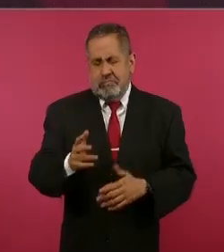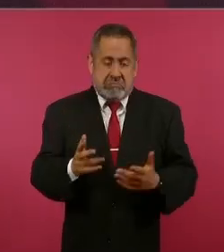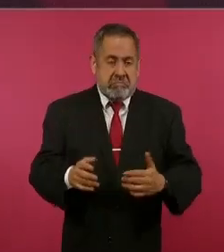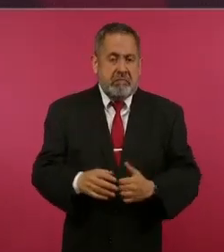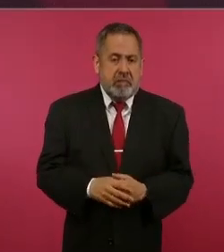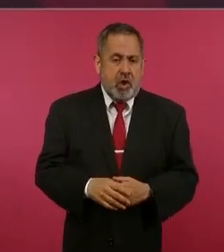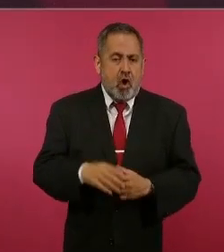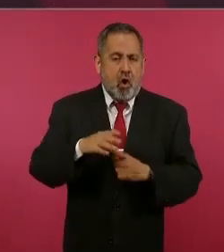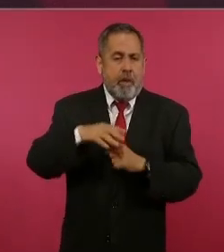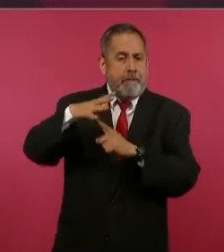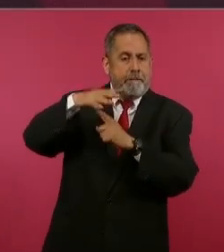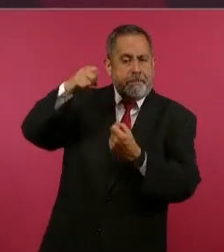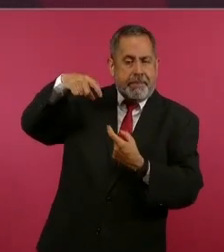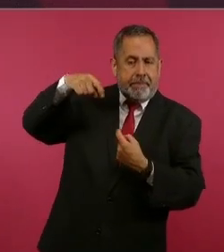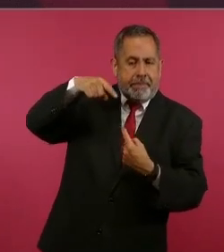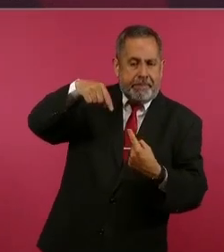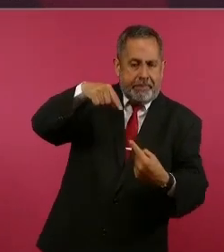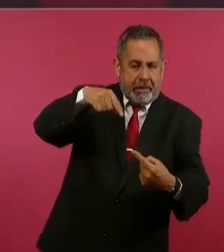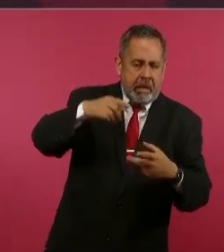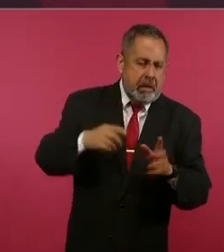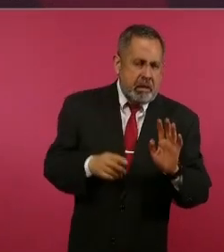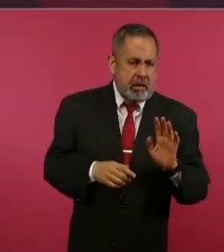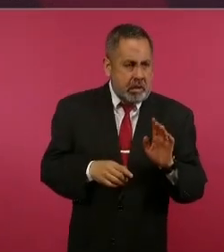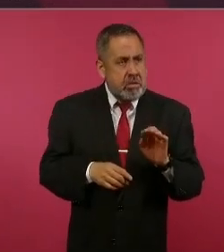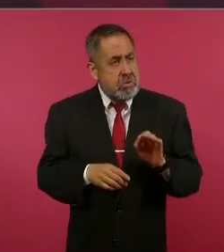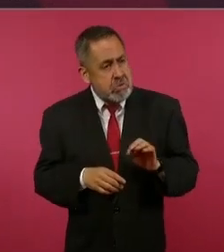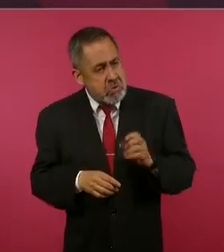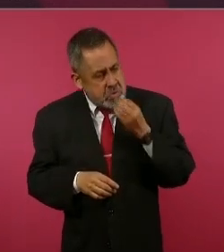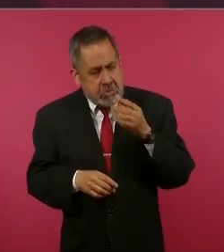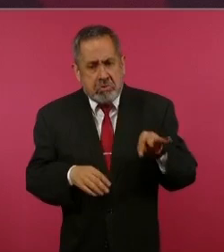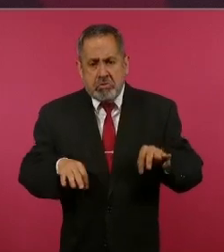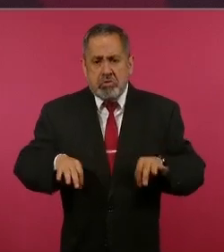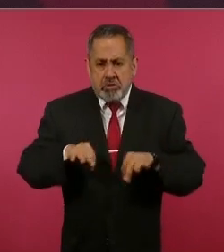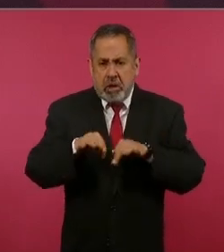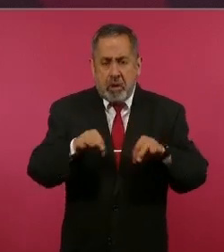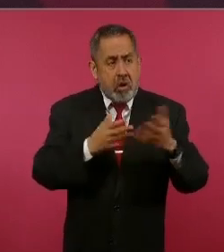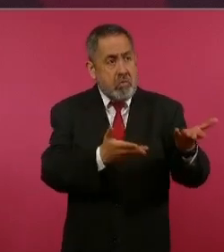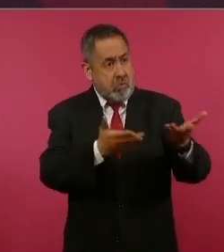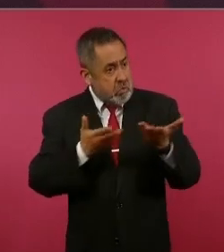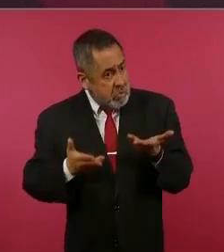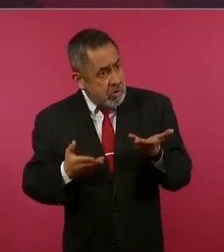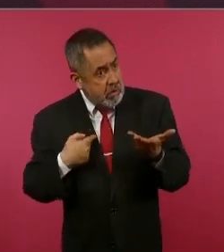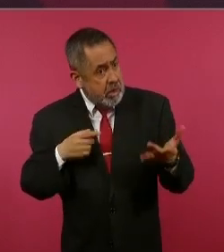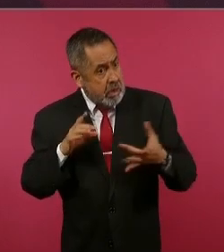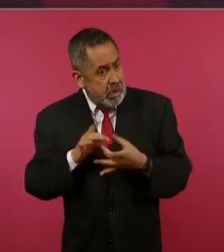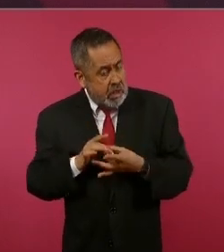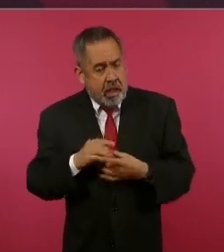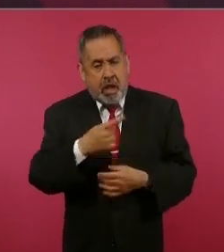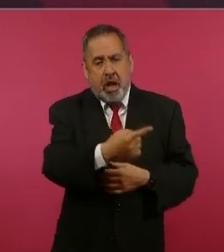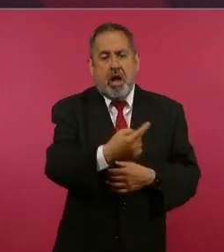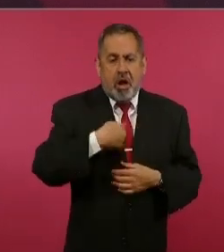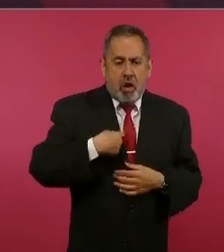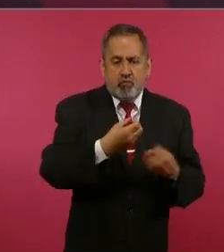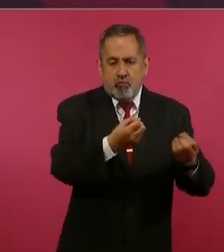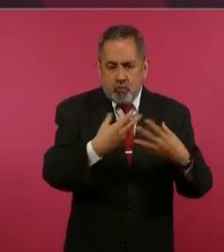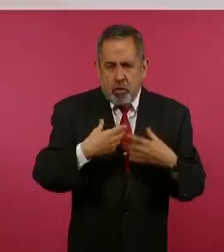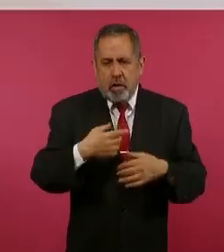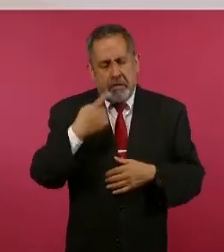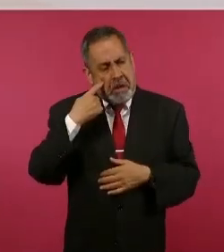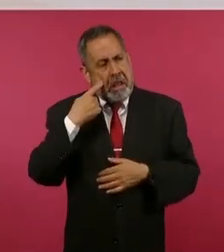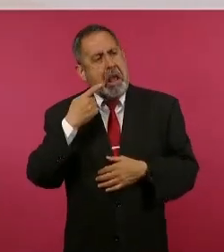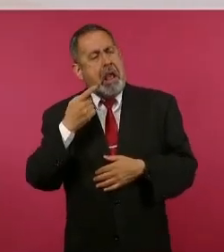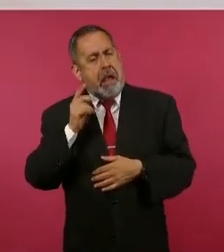por satélite. Y es un trabajo que ofrecieron, nos van a